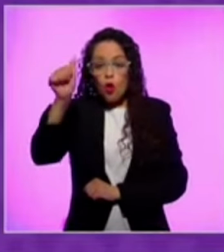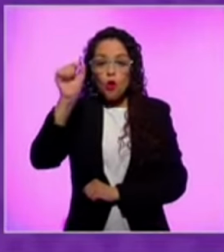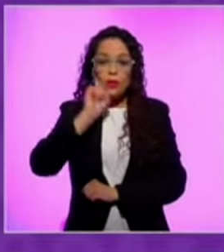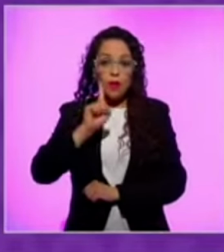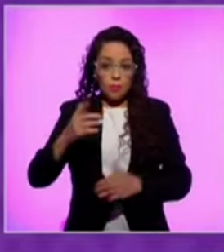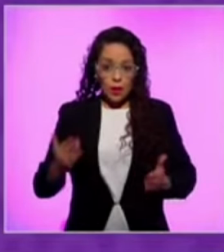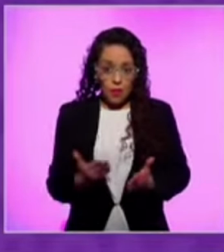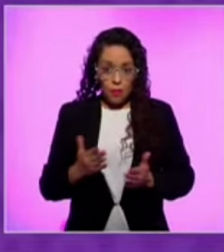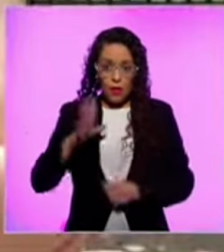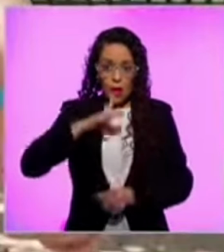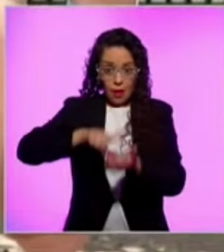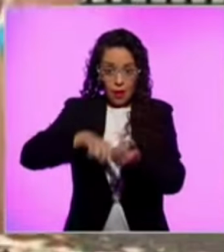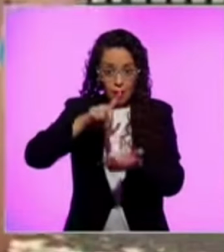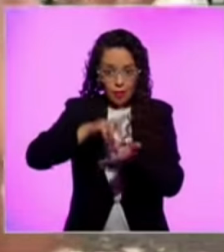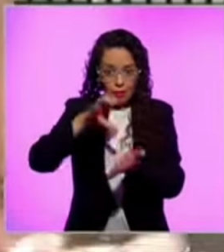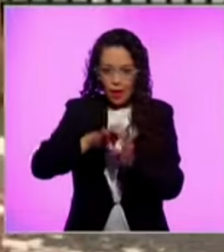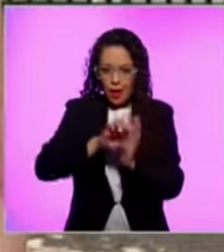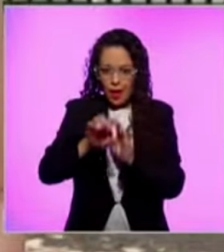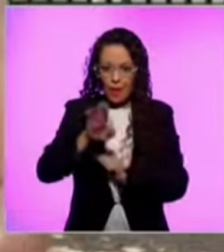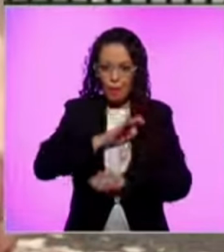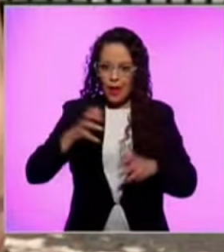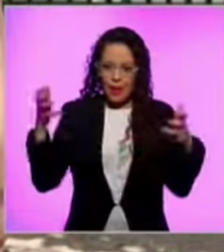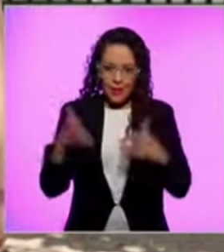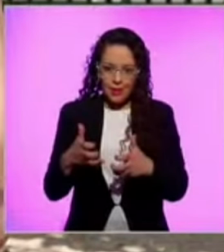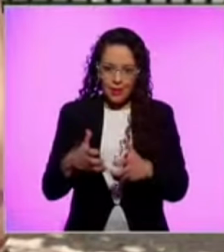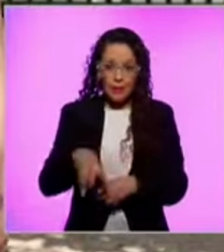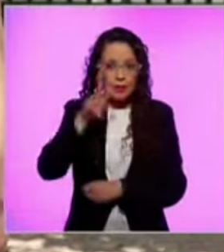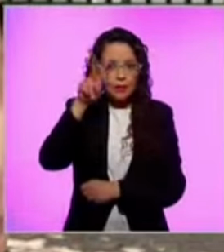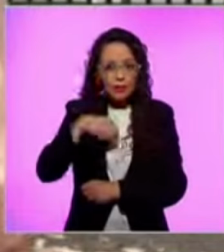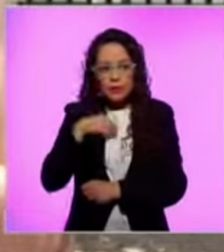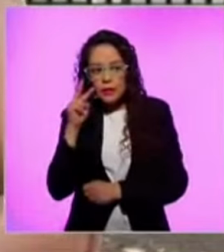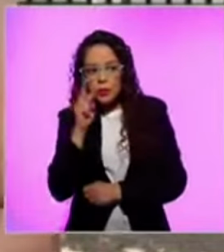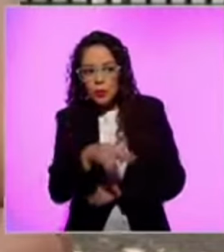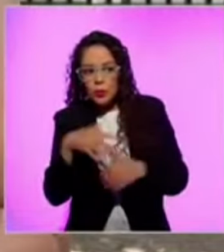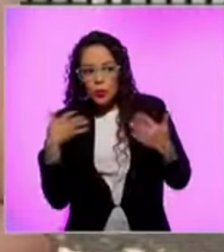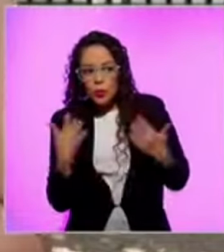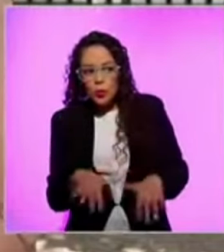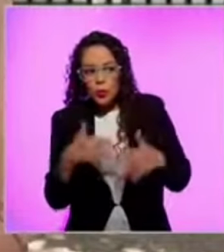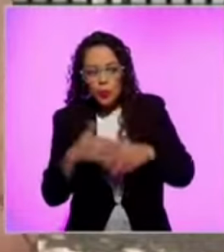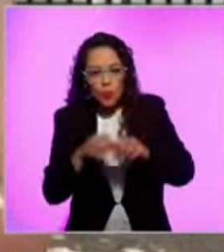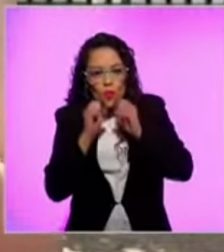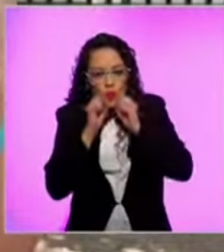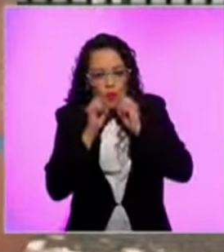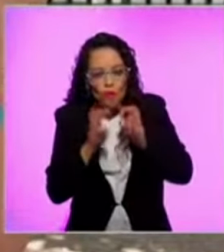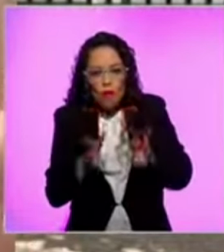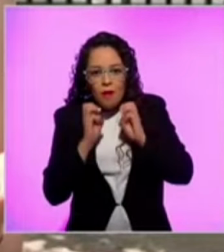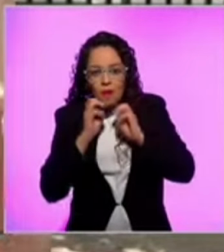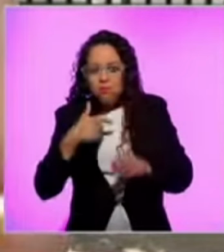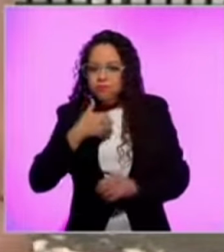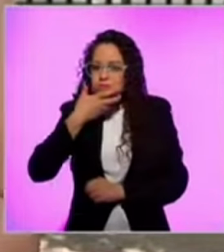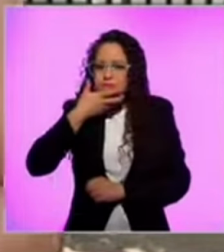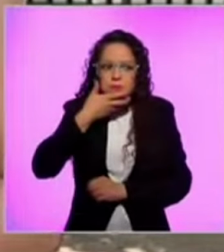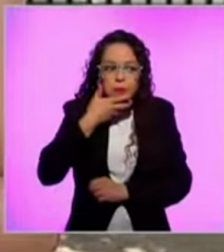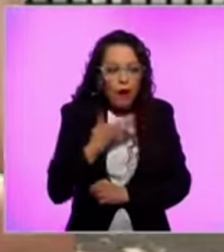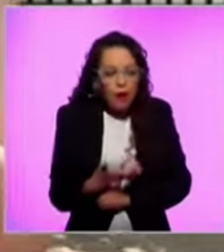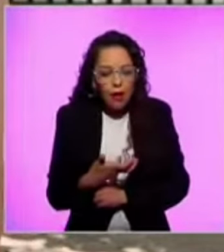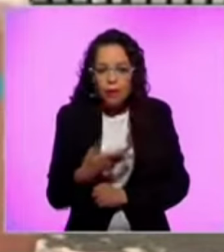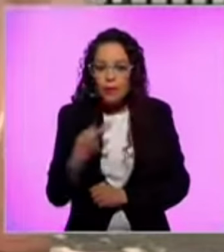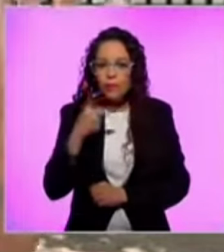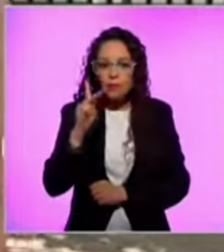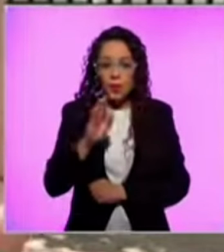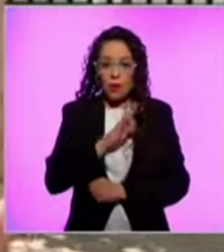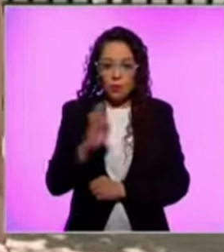con discapacidad. Bueno, Mildred es impresionante, la verdad a mí me conmovió, me impresionó muchísimo y creo que nos hace ver cómo